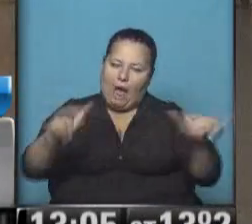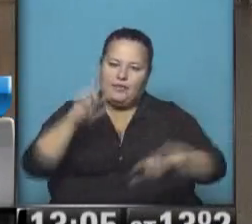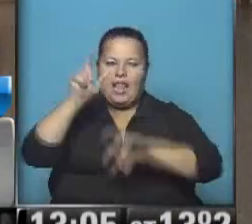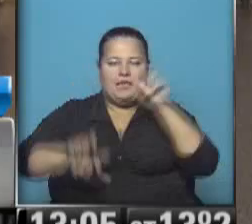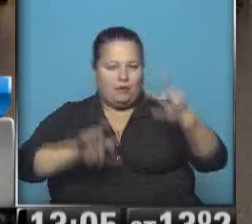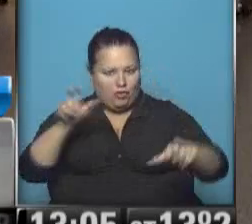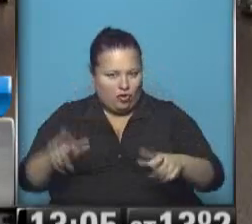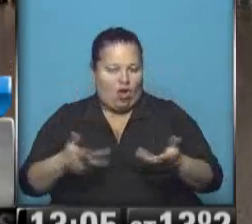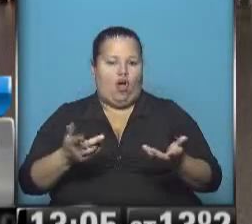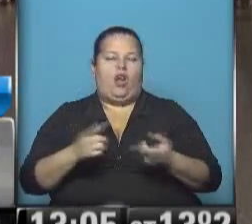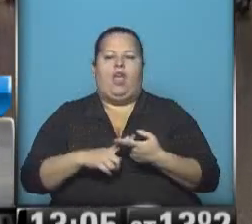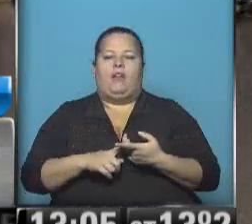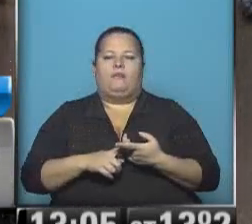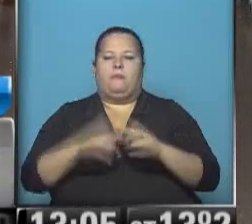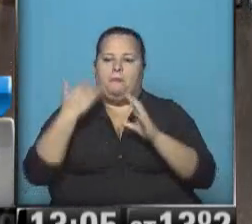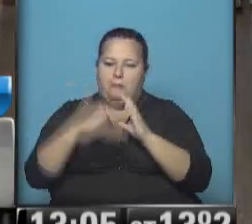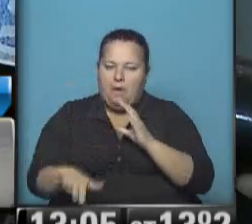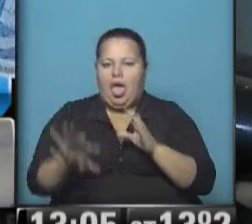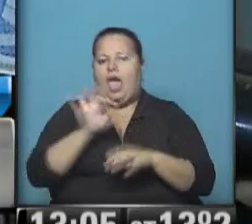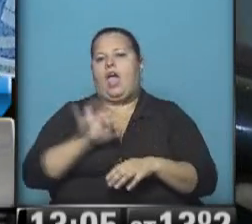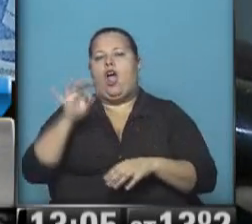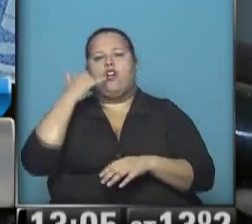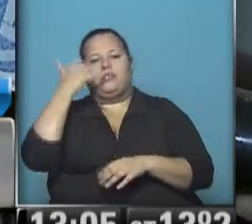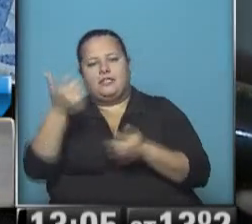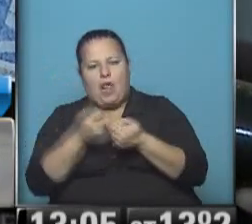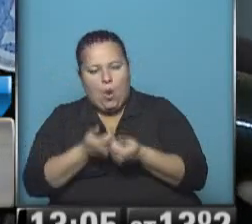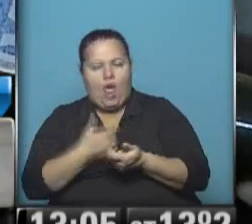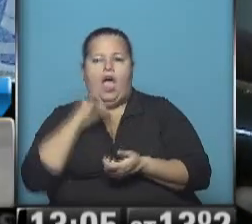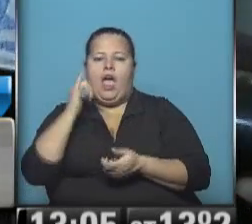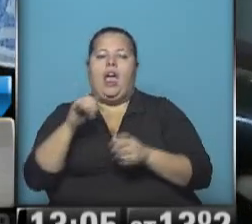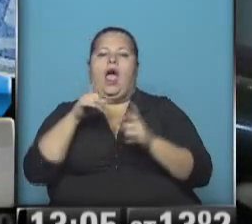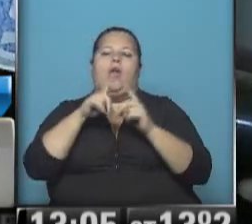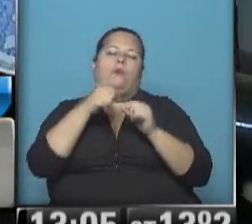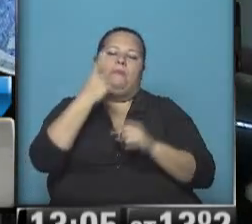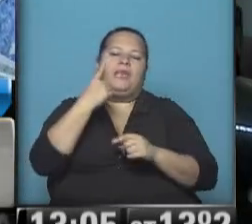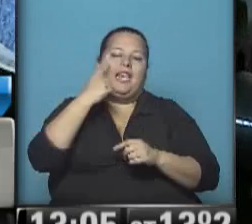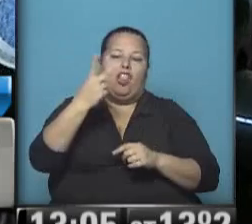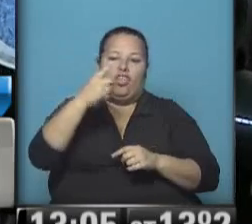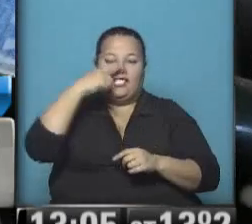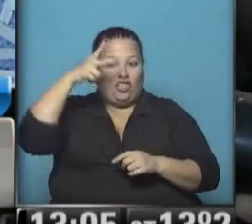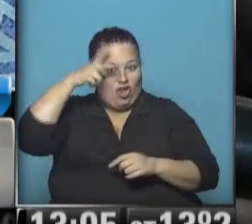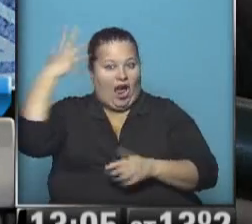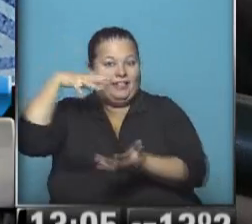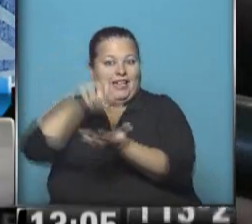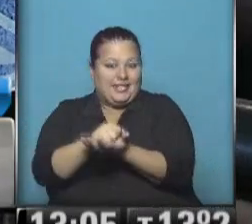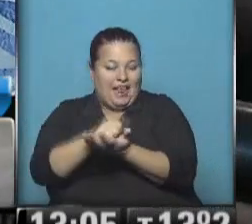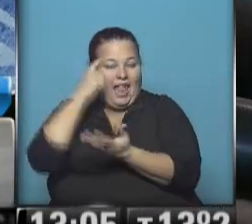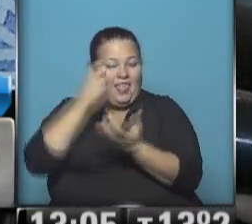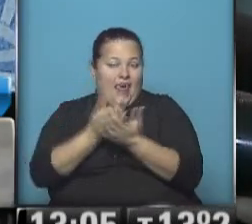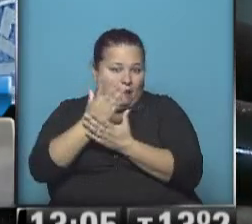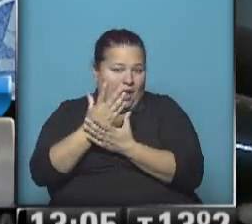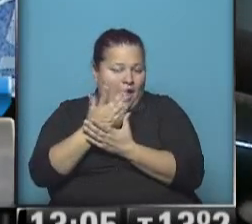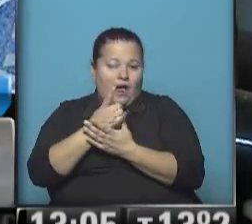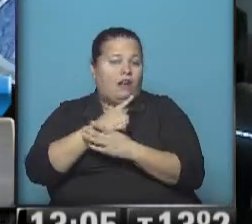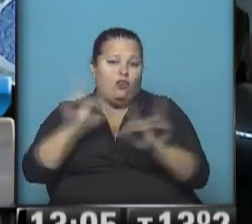pasajeros por correo electrónico o a través de celular que el vuelo 1278 que iba que había reservado a las 10 de la mañana